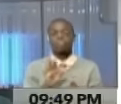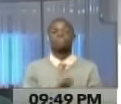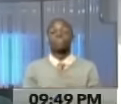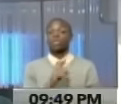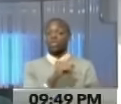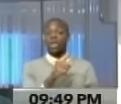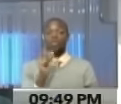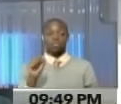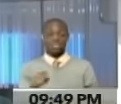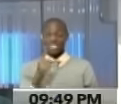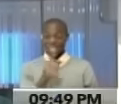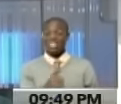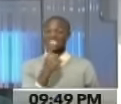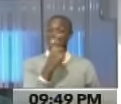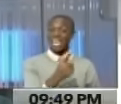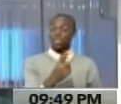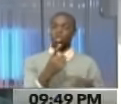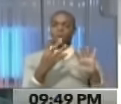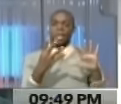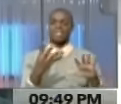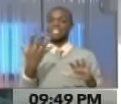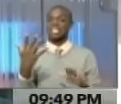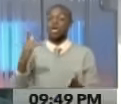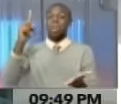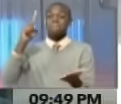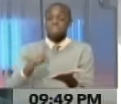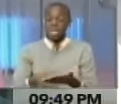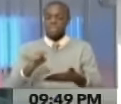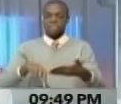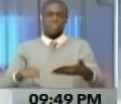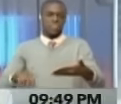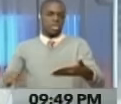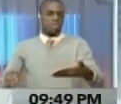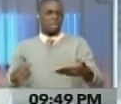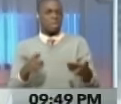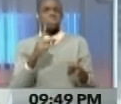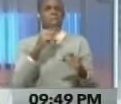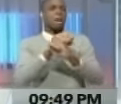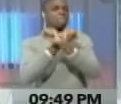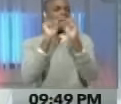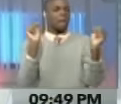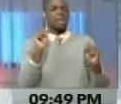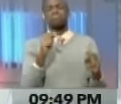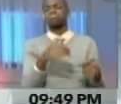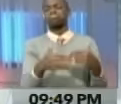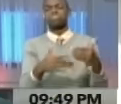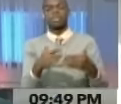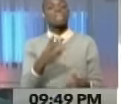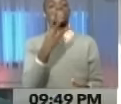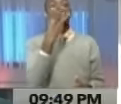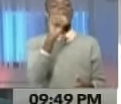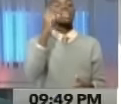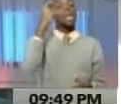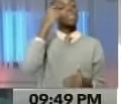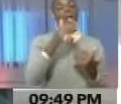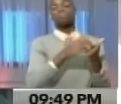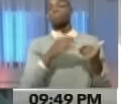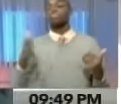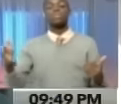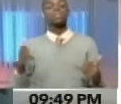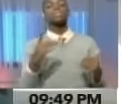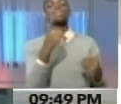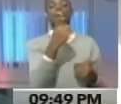firmas cosa que se hacen media mañana que es una cosa relativamente sencilla de hacer tenían 30 días para recoger 195,000